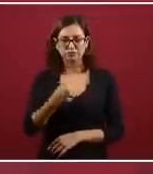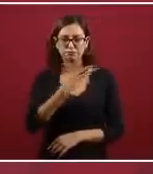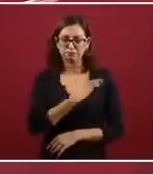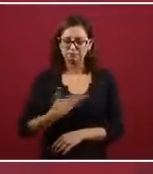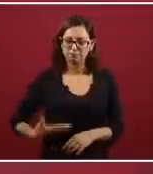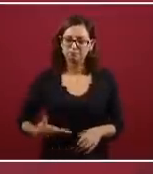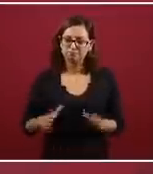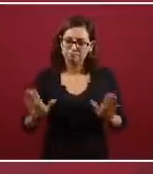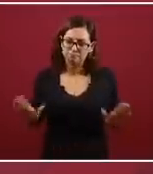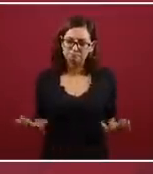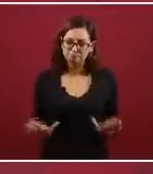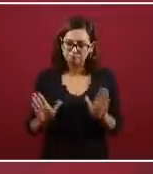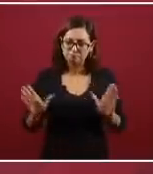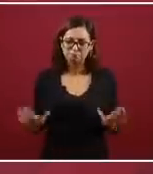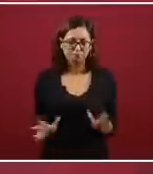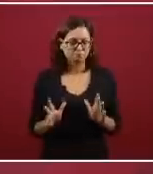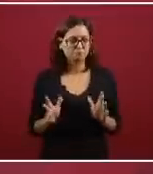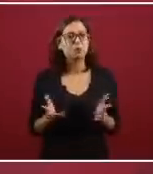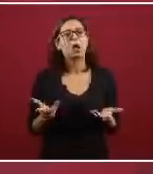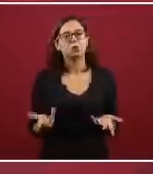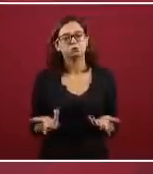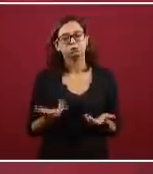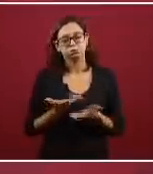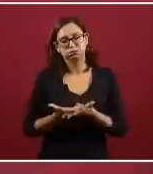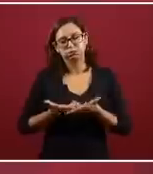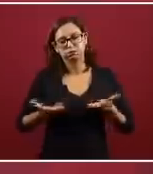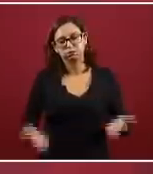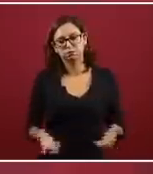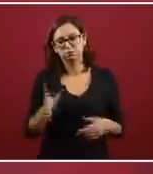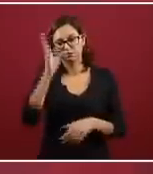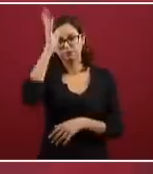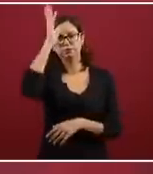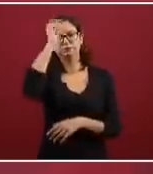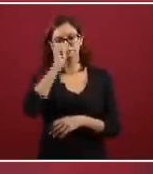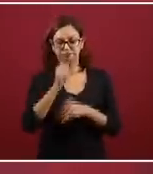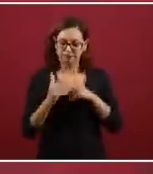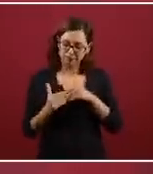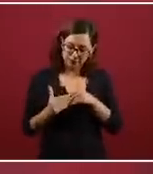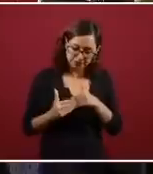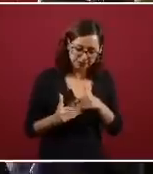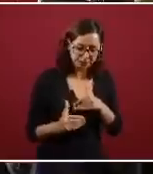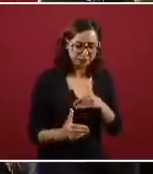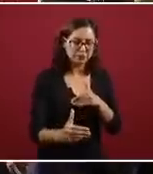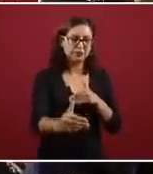República, pues logramos este acuerdo que, como el presidente señala,